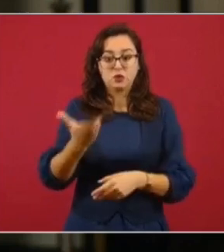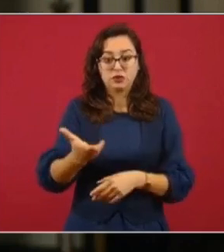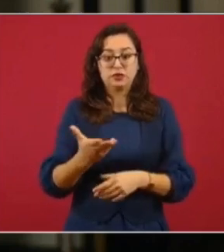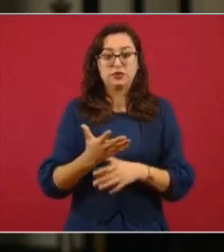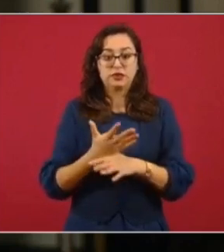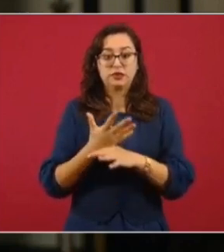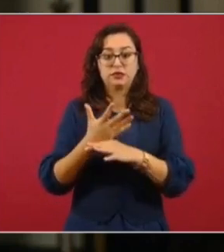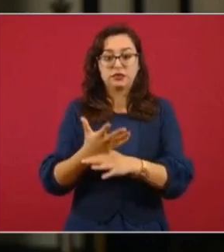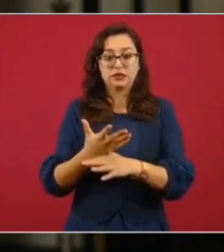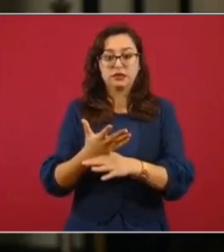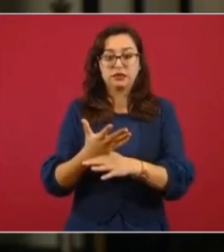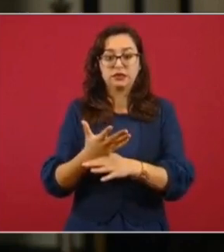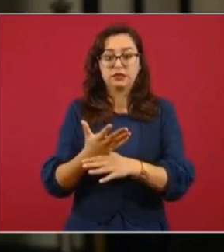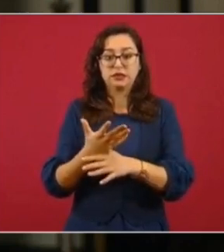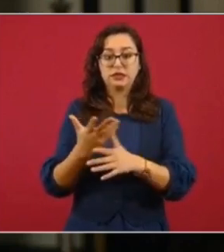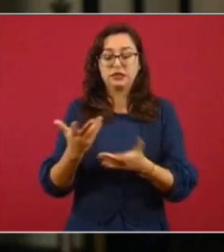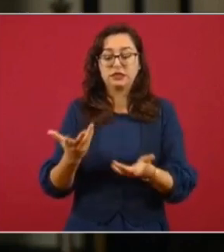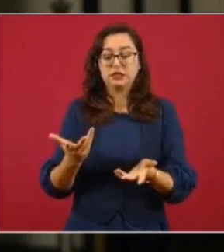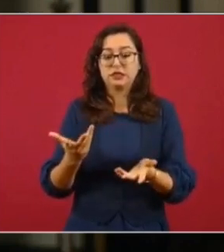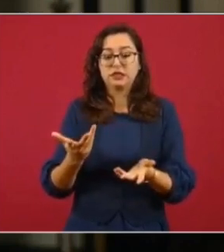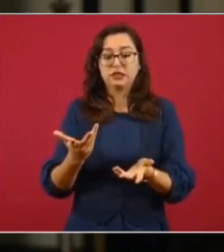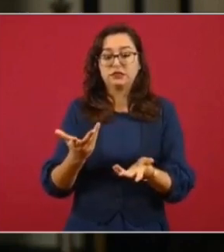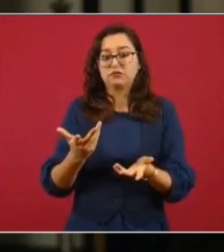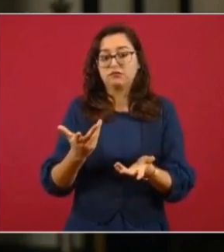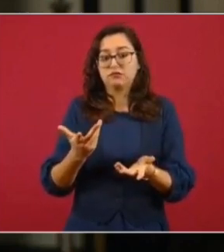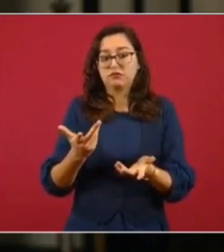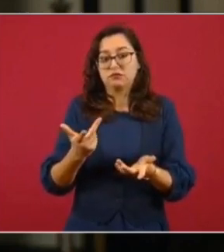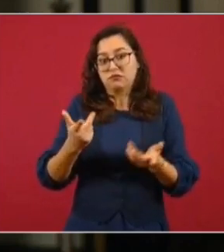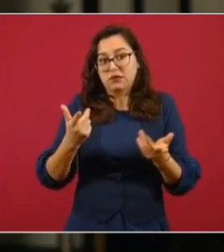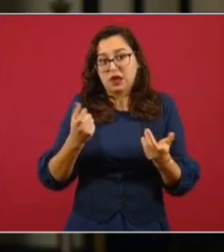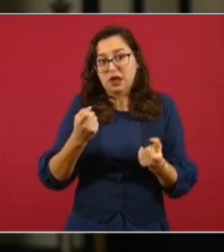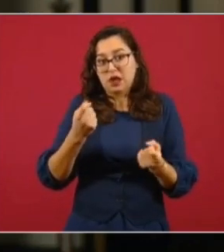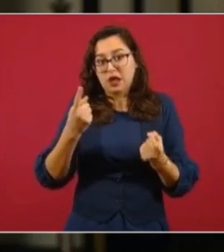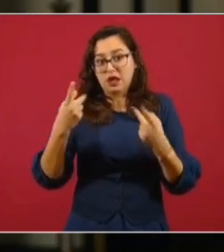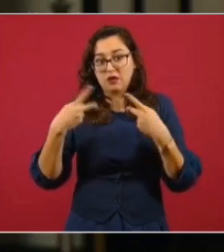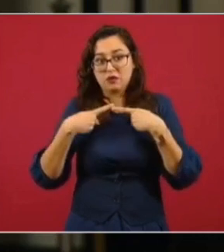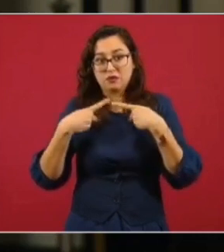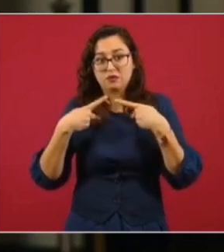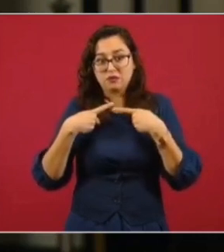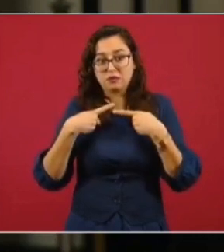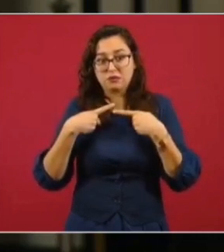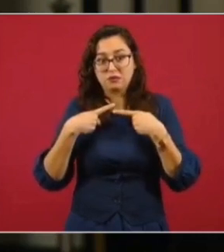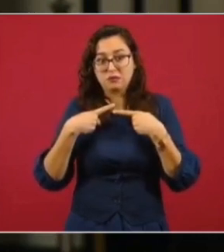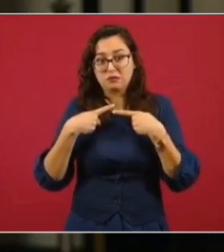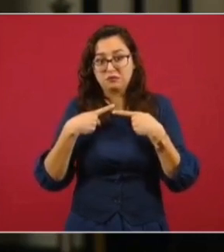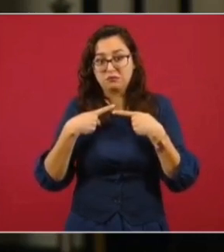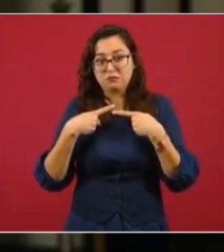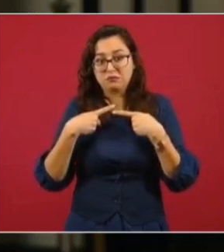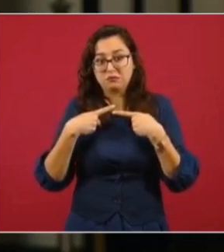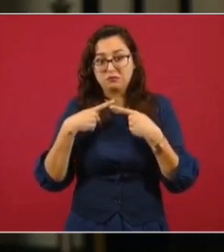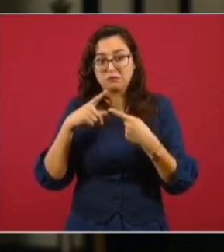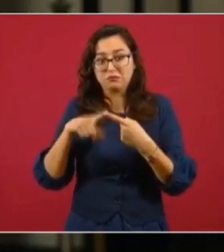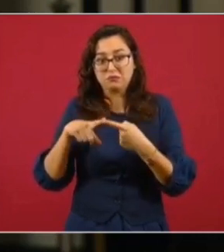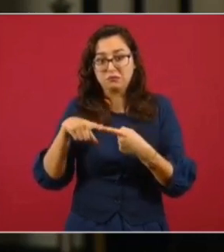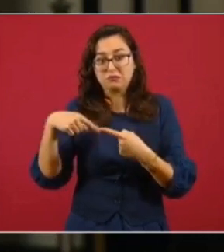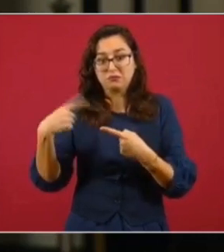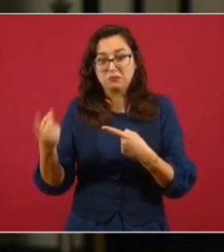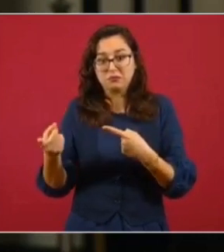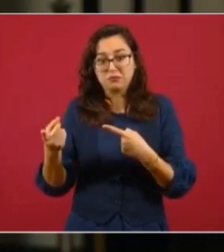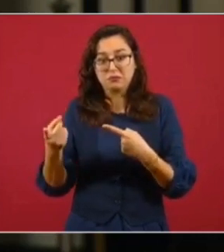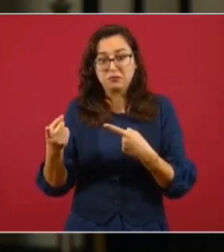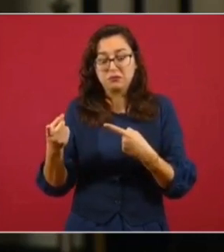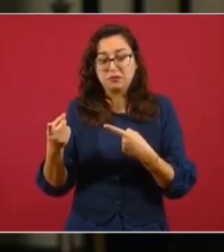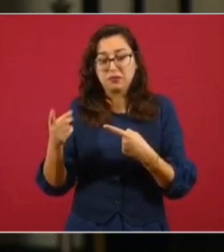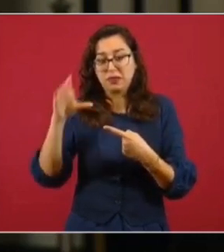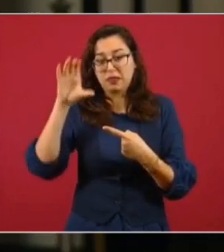al inicio de la conferencia, donde personajes como el payaso de Víctor Trujillo